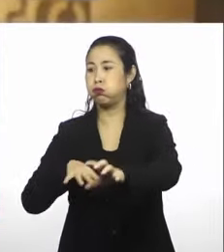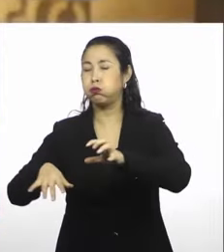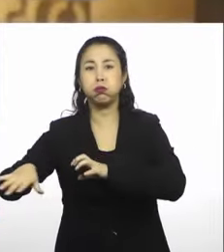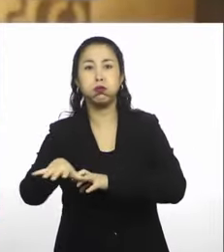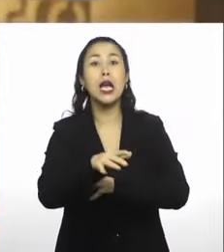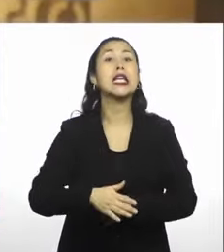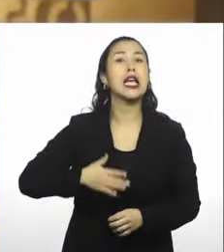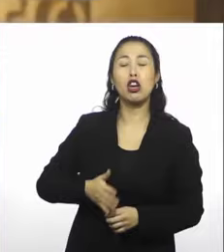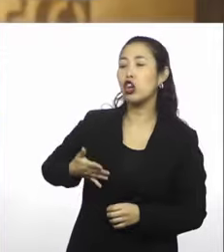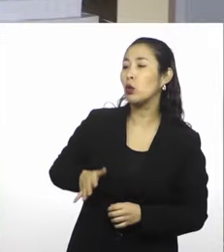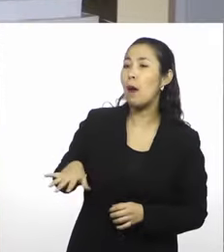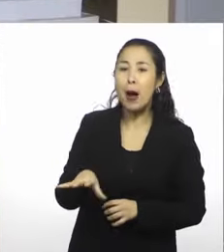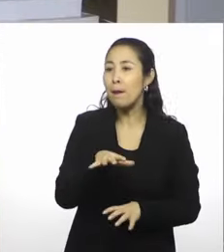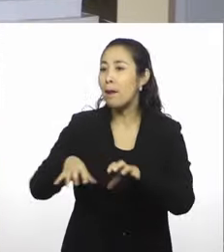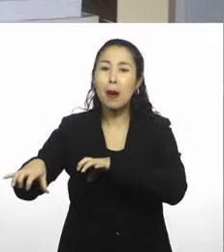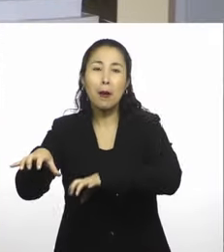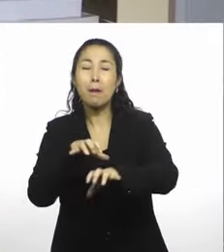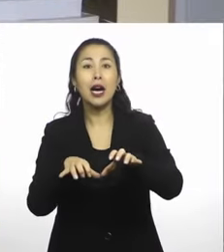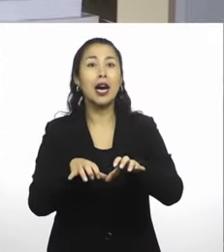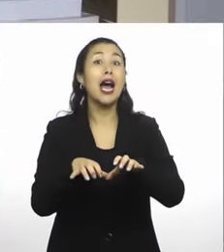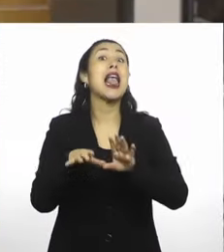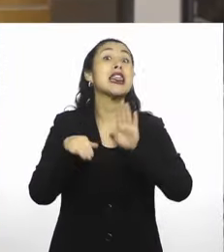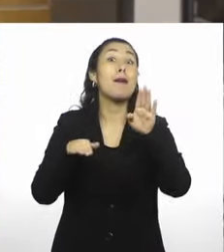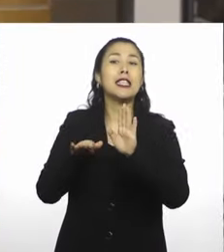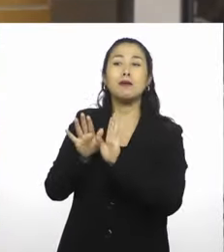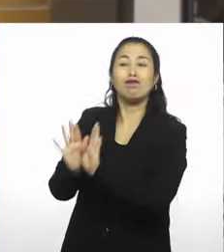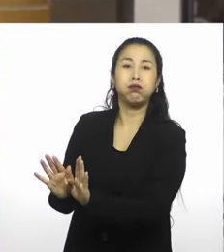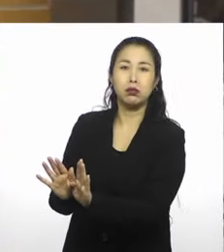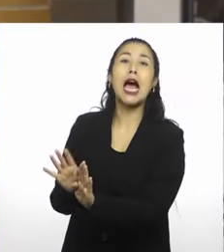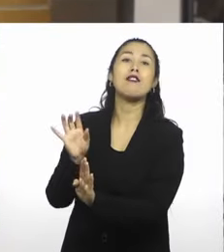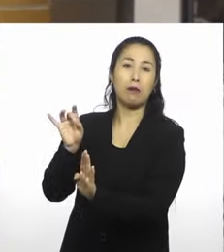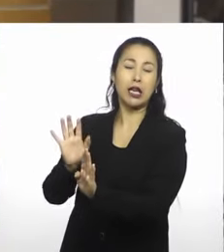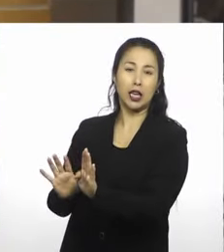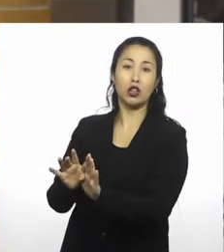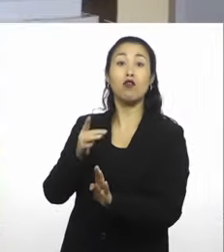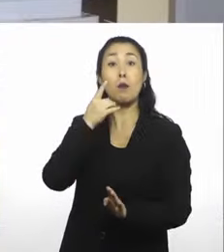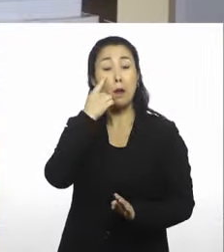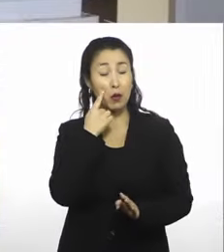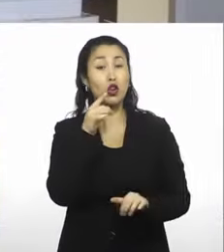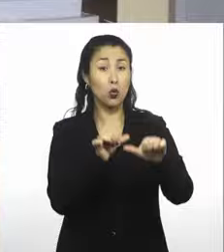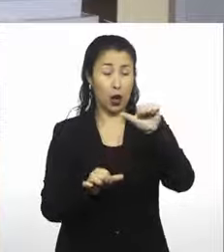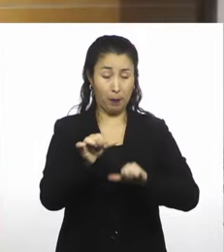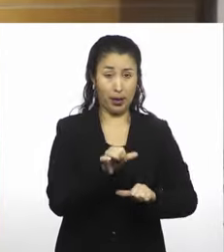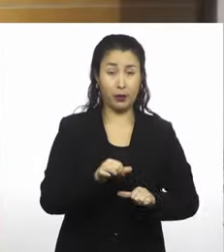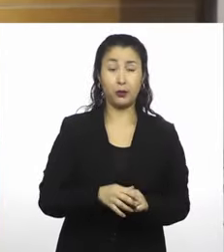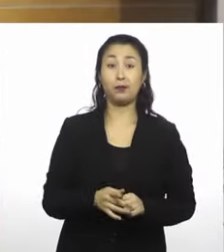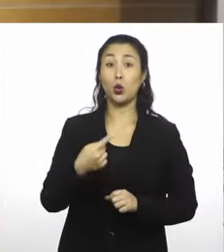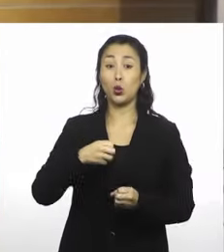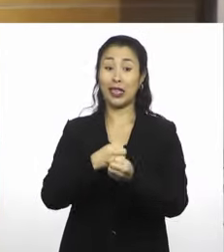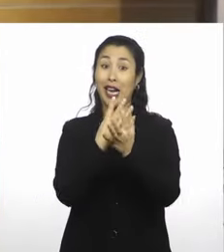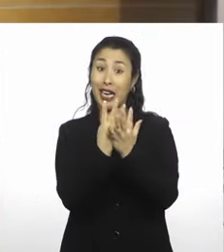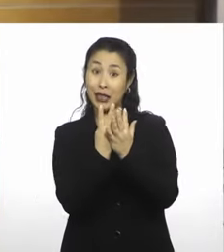querer seguir estando en movimiento a menos que haya algo que los frene. Podemos comprobarlo con un experimento: nuestra carta